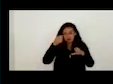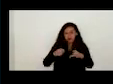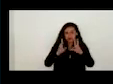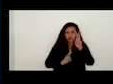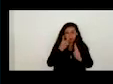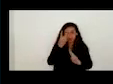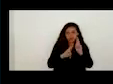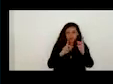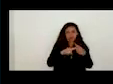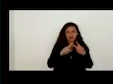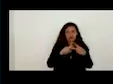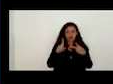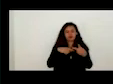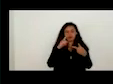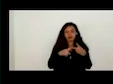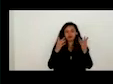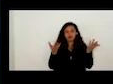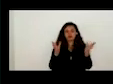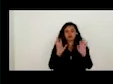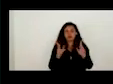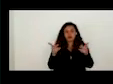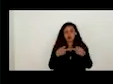segundo platillo o en el plato